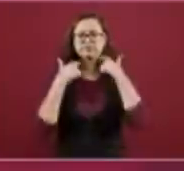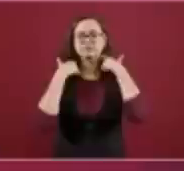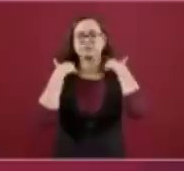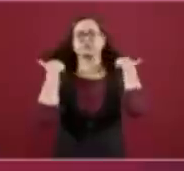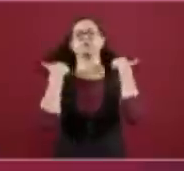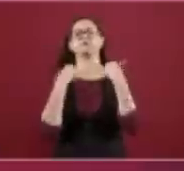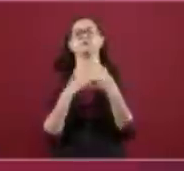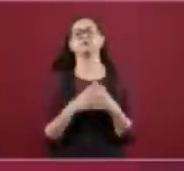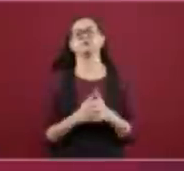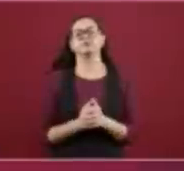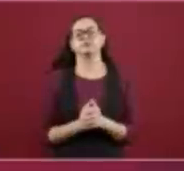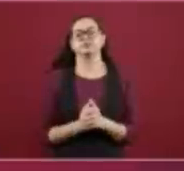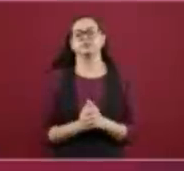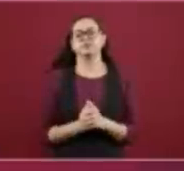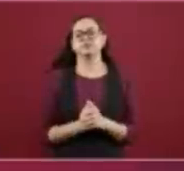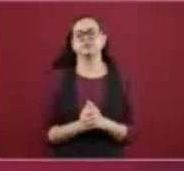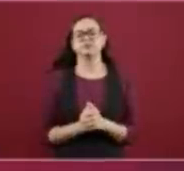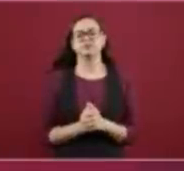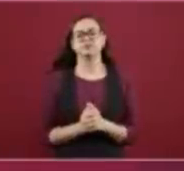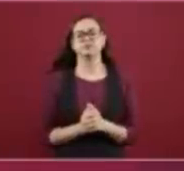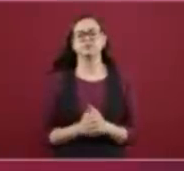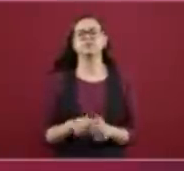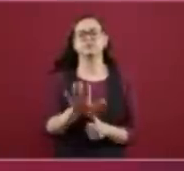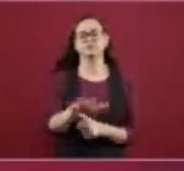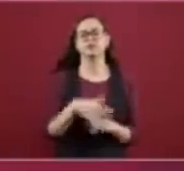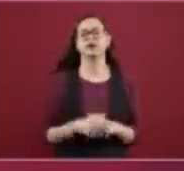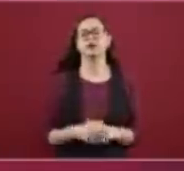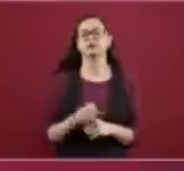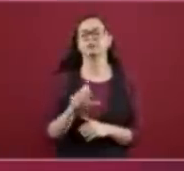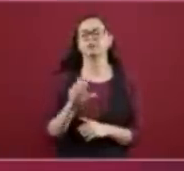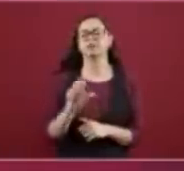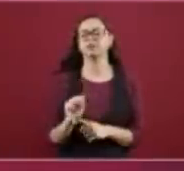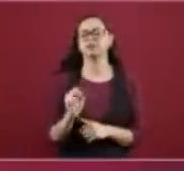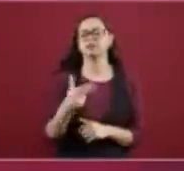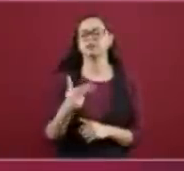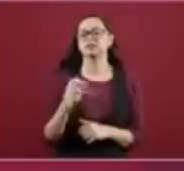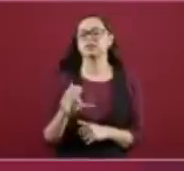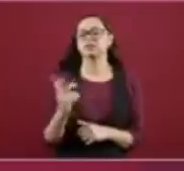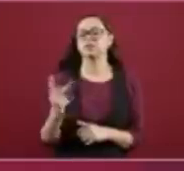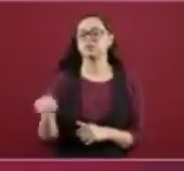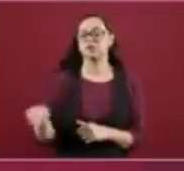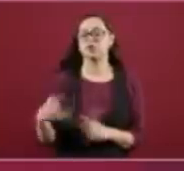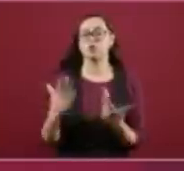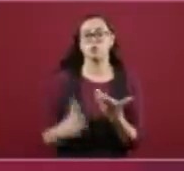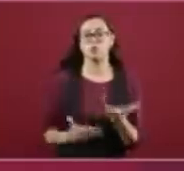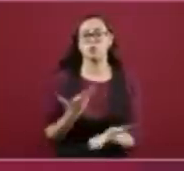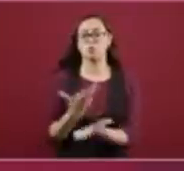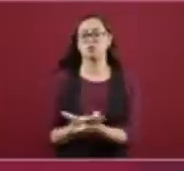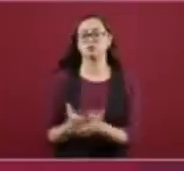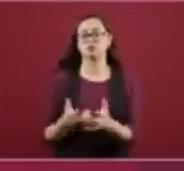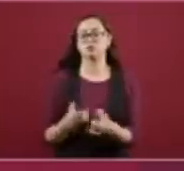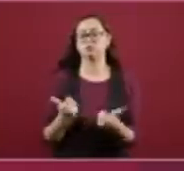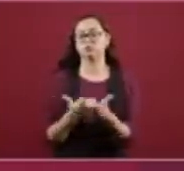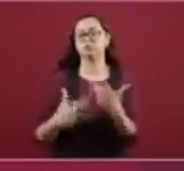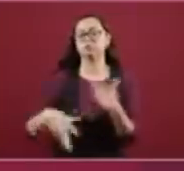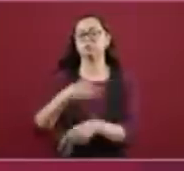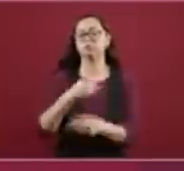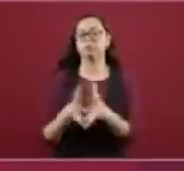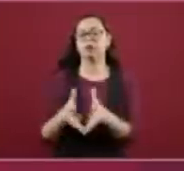Hacienda al Congreso es un estimado